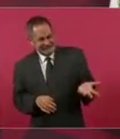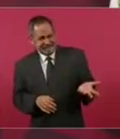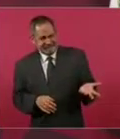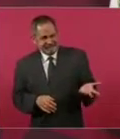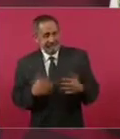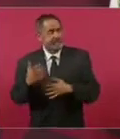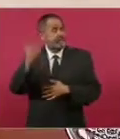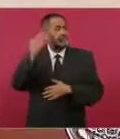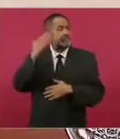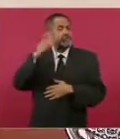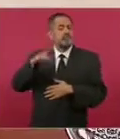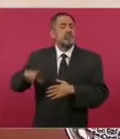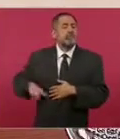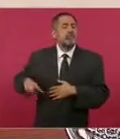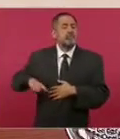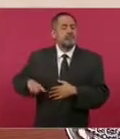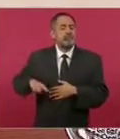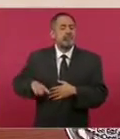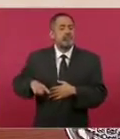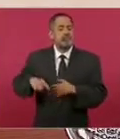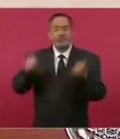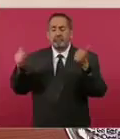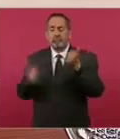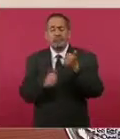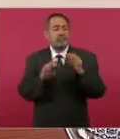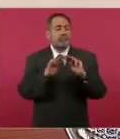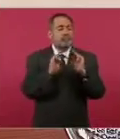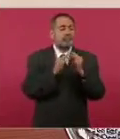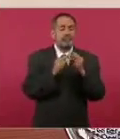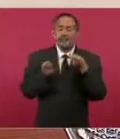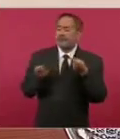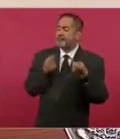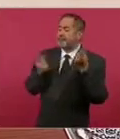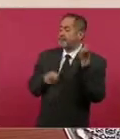el narcotráfico manejaba el aeropuerto